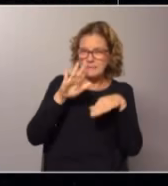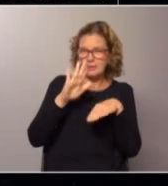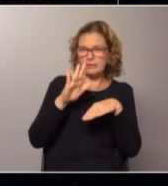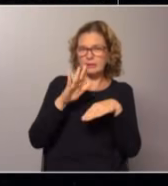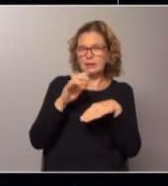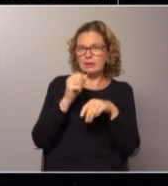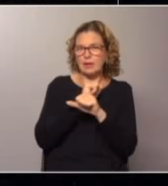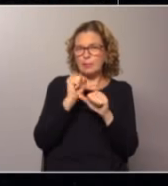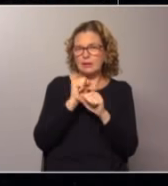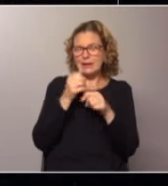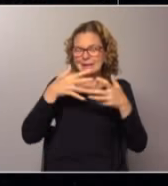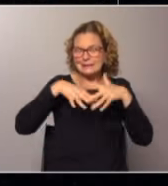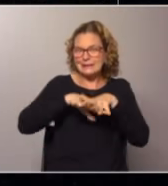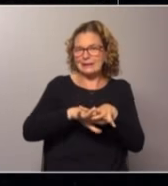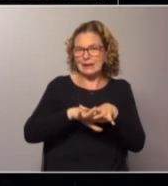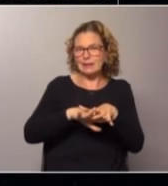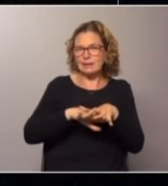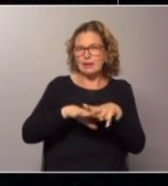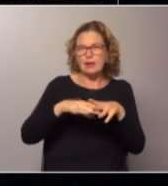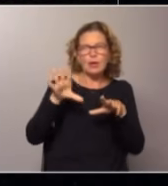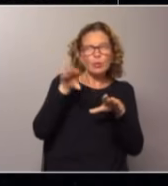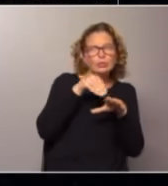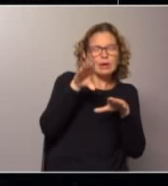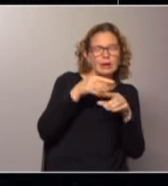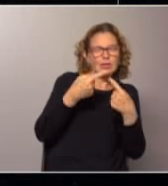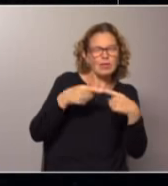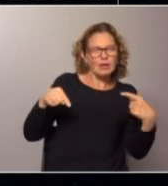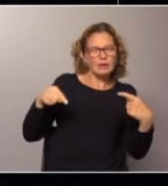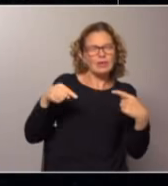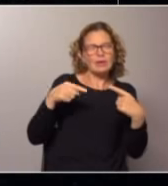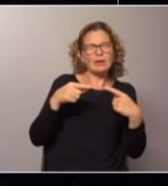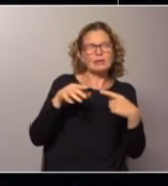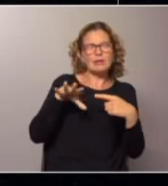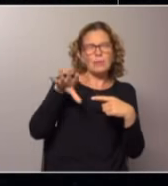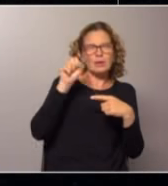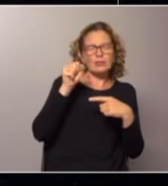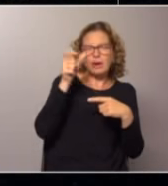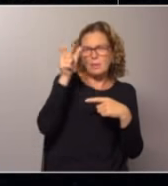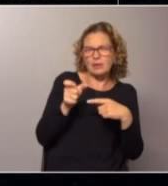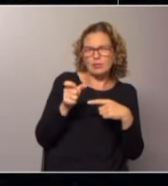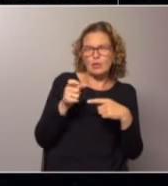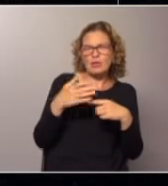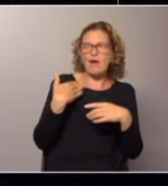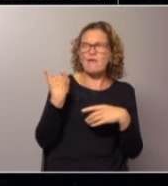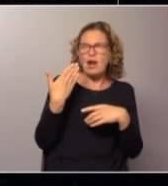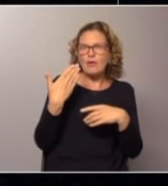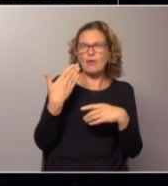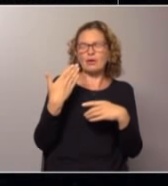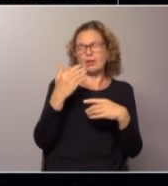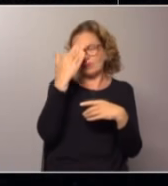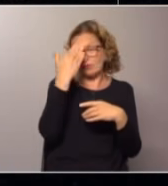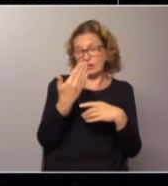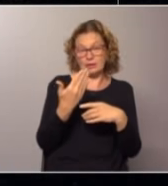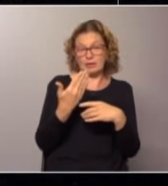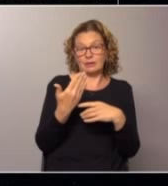capaces de integrar una diversidad de voces una diversidad de aspectos una diversidad de actores una diversidad de valores frente a